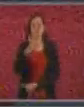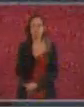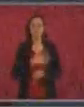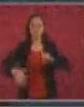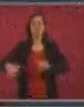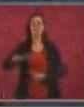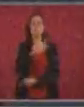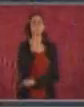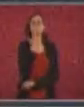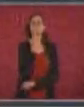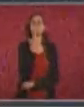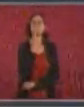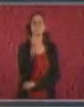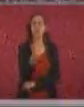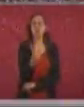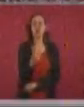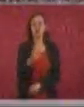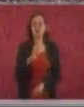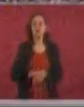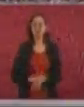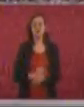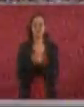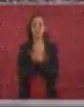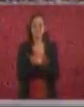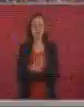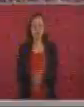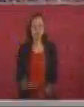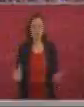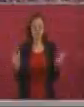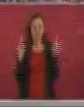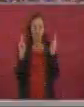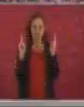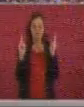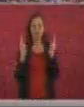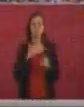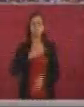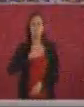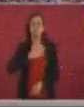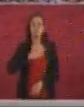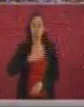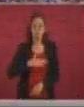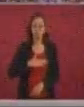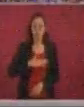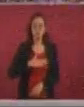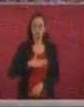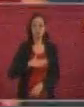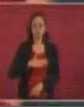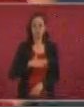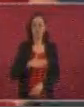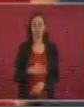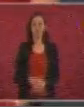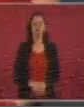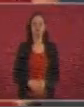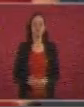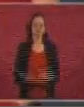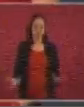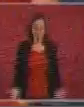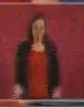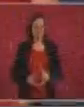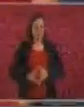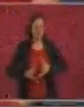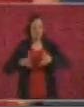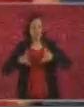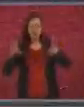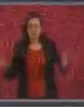2015 el PRI gobierno copa a los operadores del PAN y no